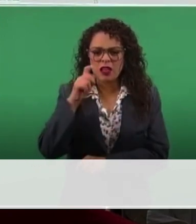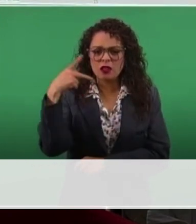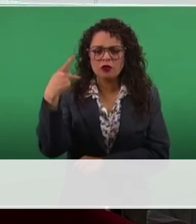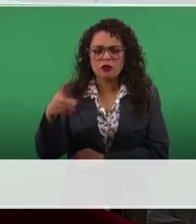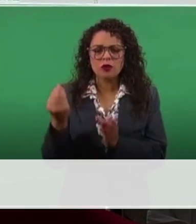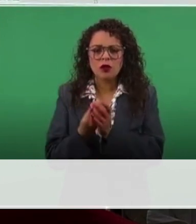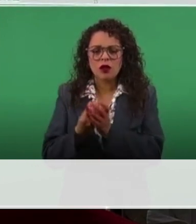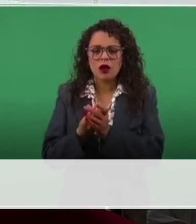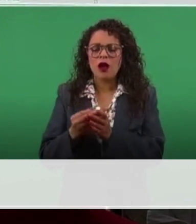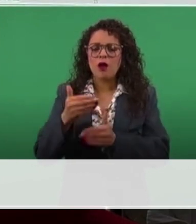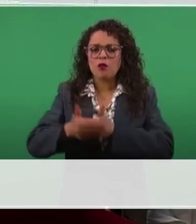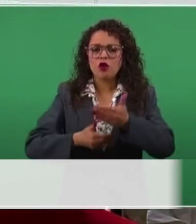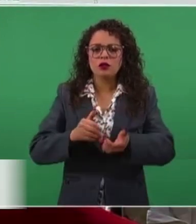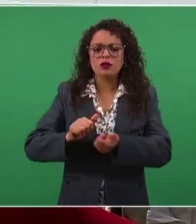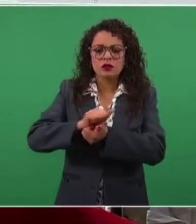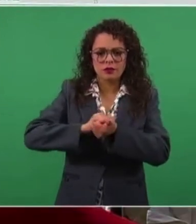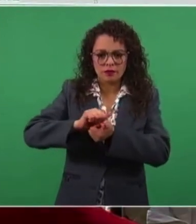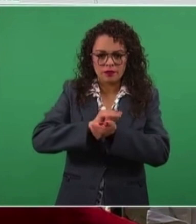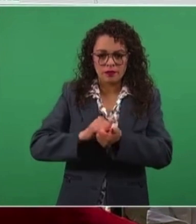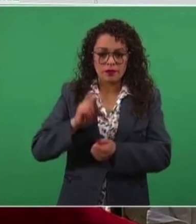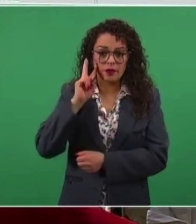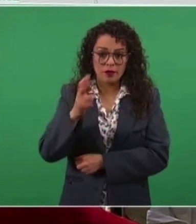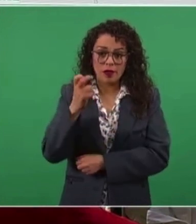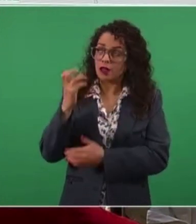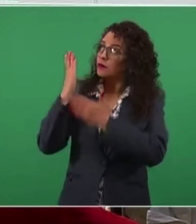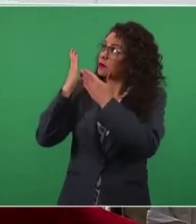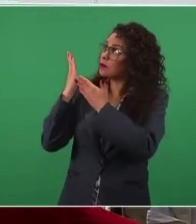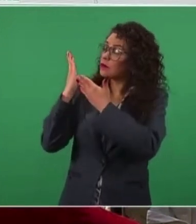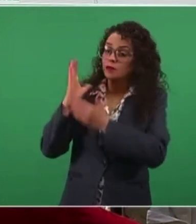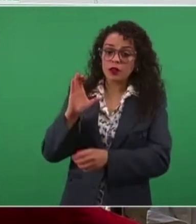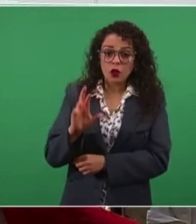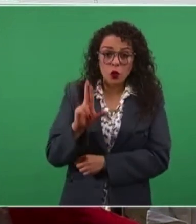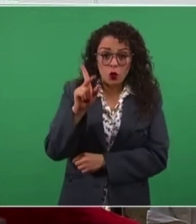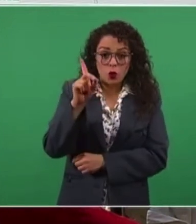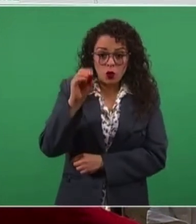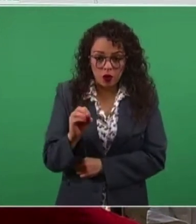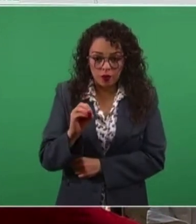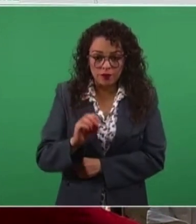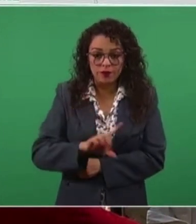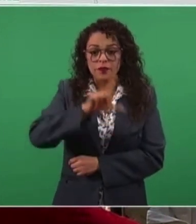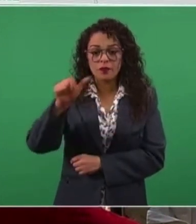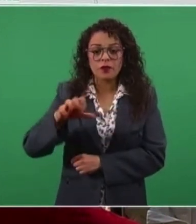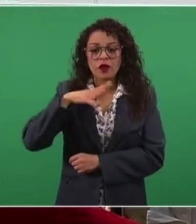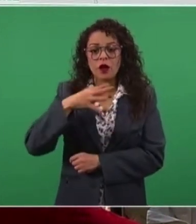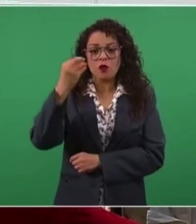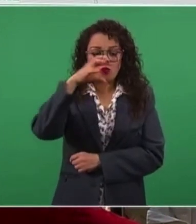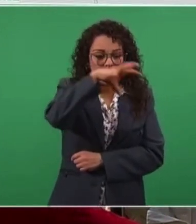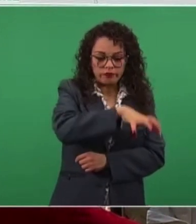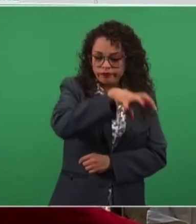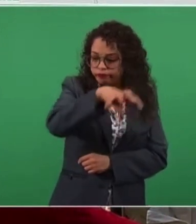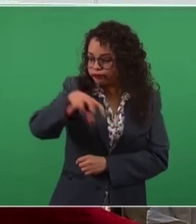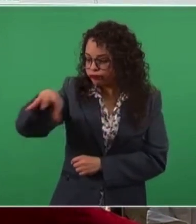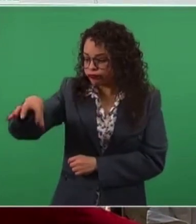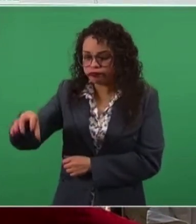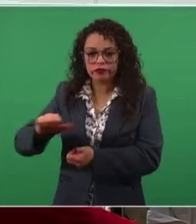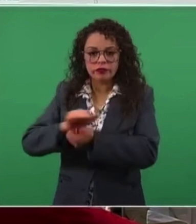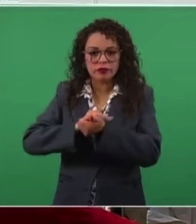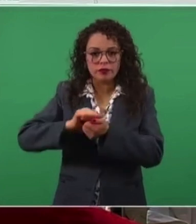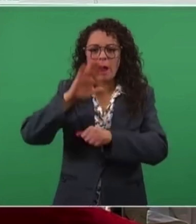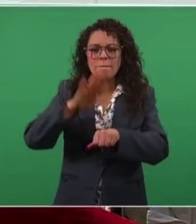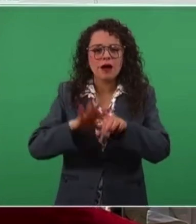crudo, entra a la refinería. La refinería tiene muchas plantas. Digamos que estas son las más importantes: la